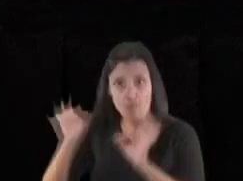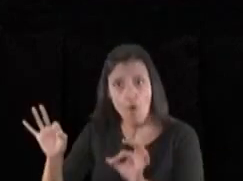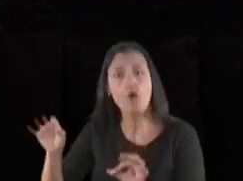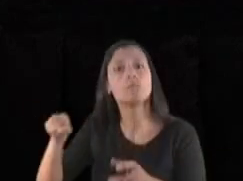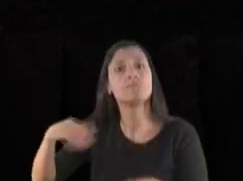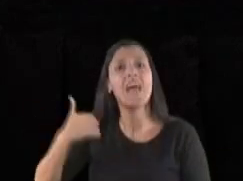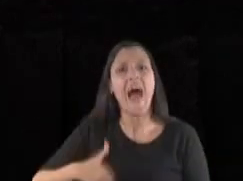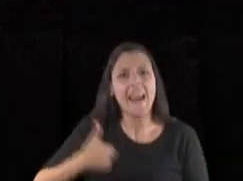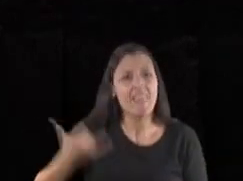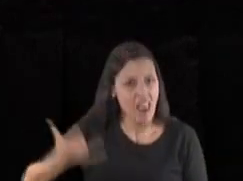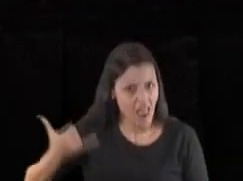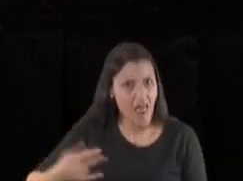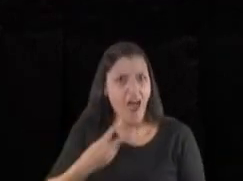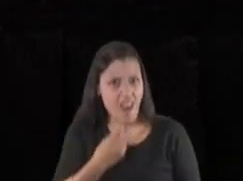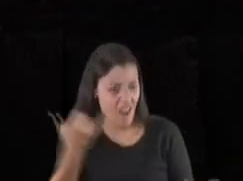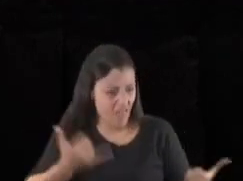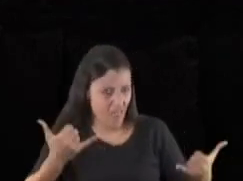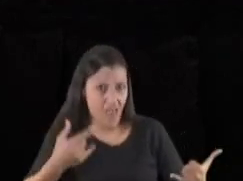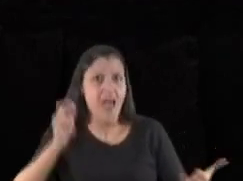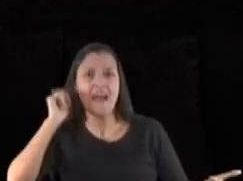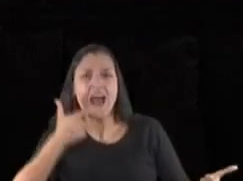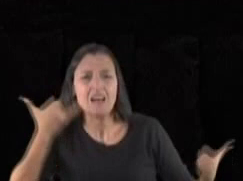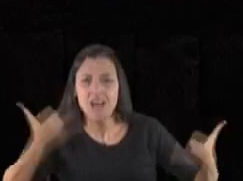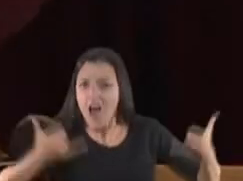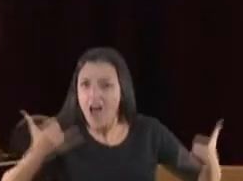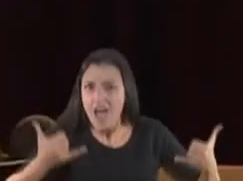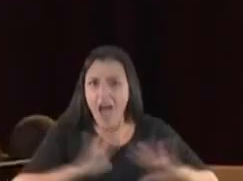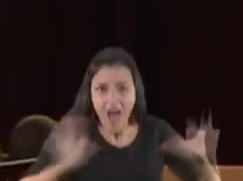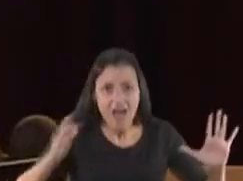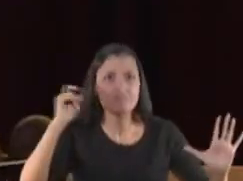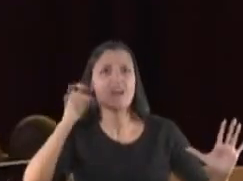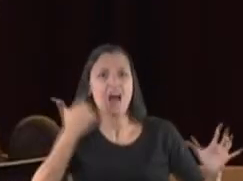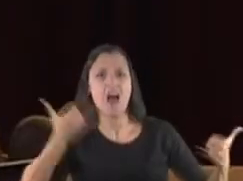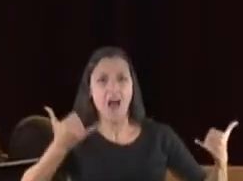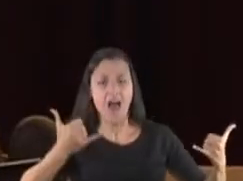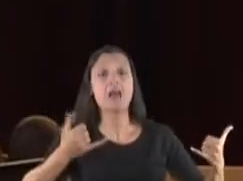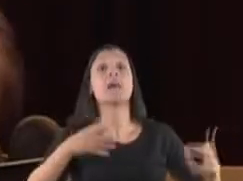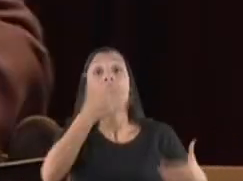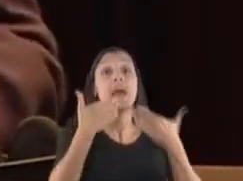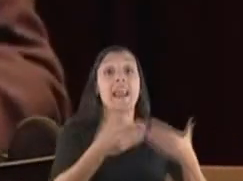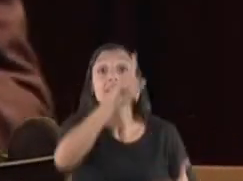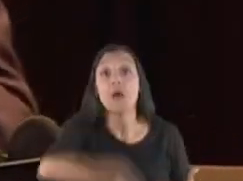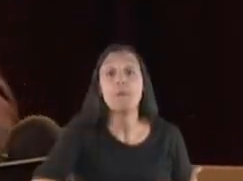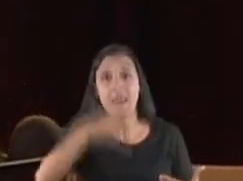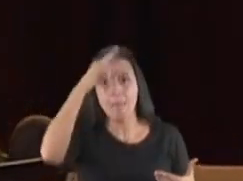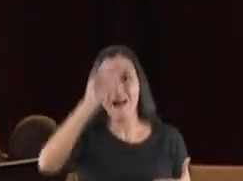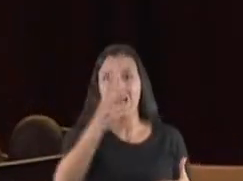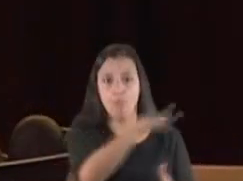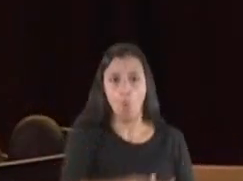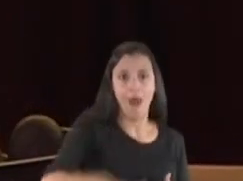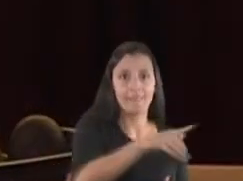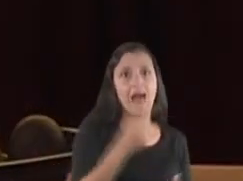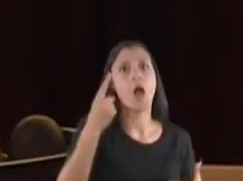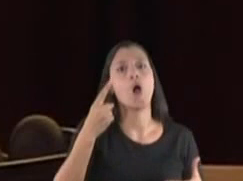Ahora la Argentina tiene mucha energía, tiene mucho gas, energía de transición, por vaca muerta. Una vez nos portamos mal